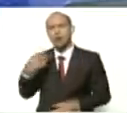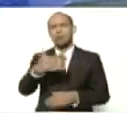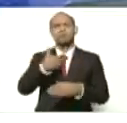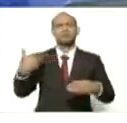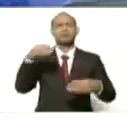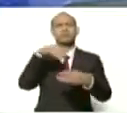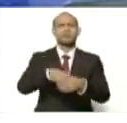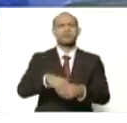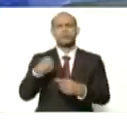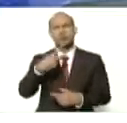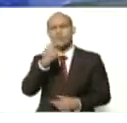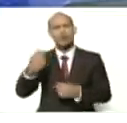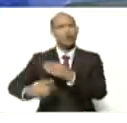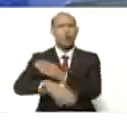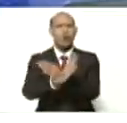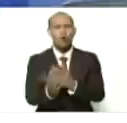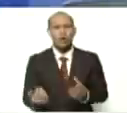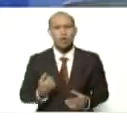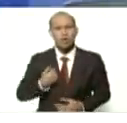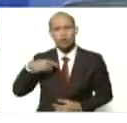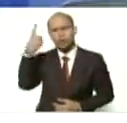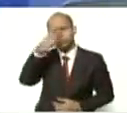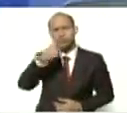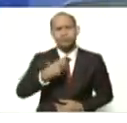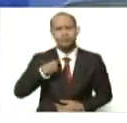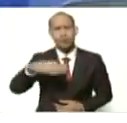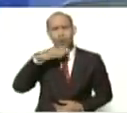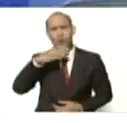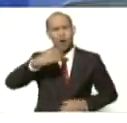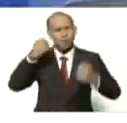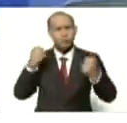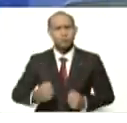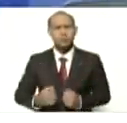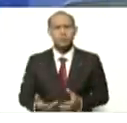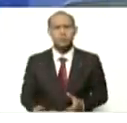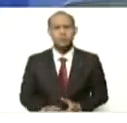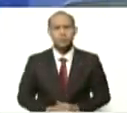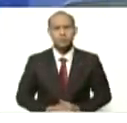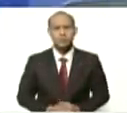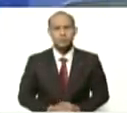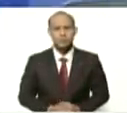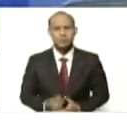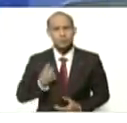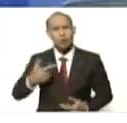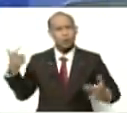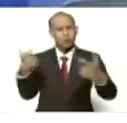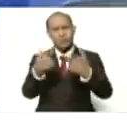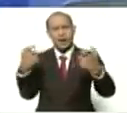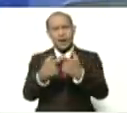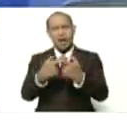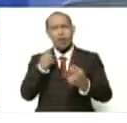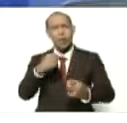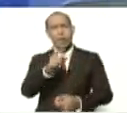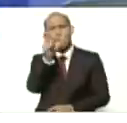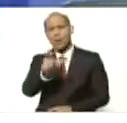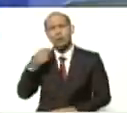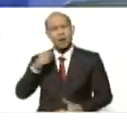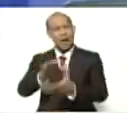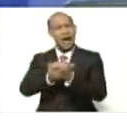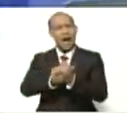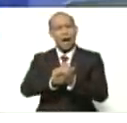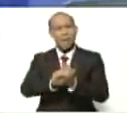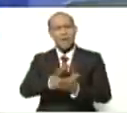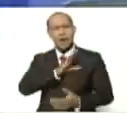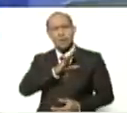no voy yo me molestó mucho con eso se los digo he peleado con gente muy amiga por